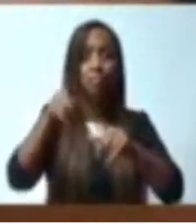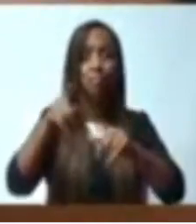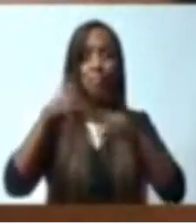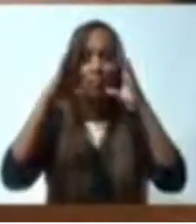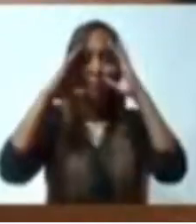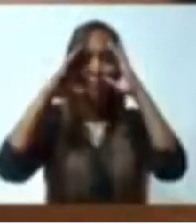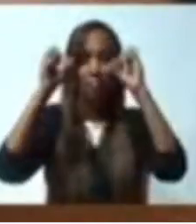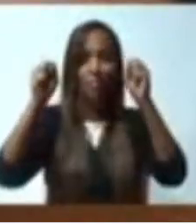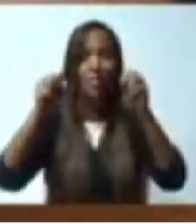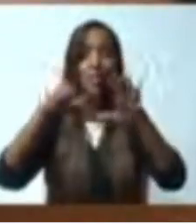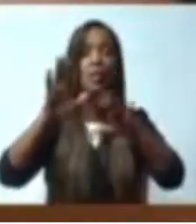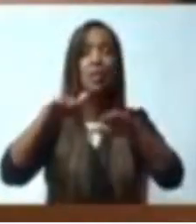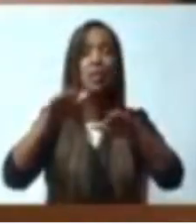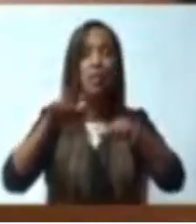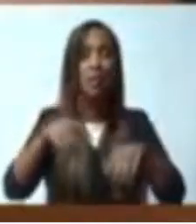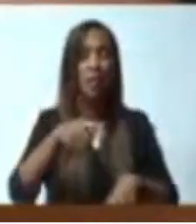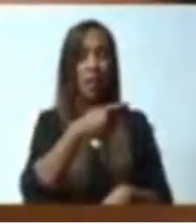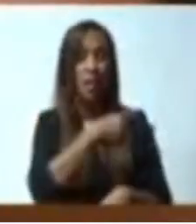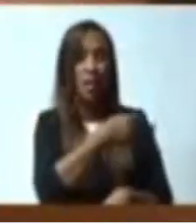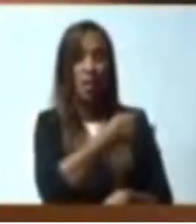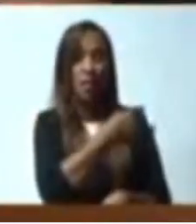concentrarme.